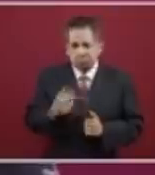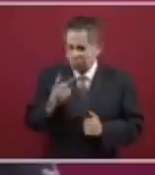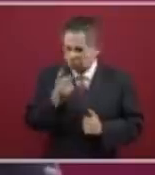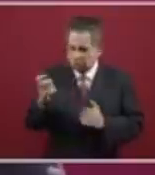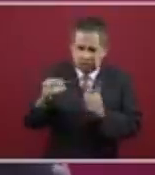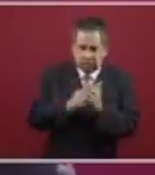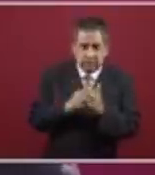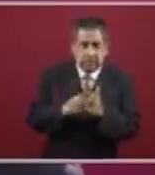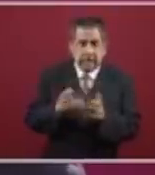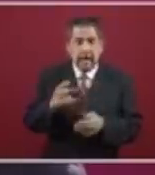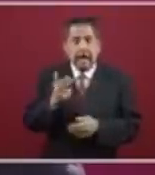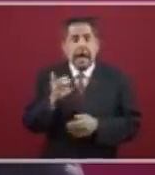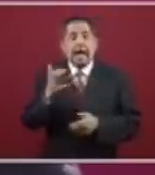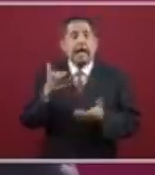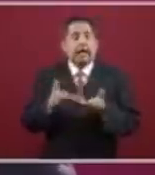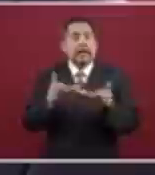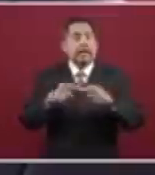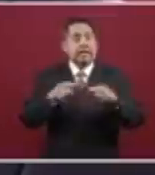200,000 hectáreas